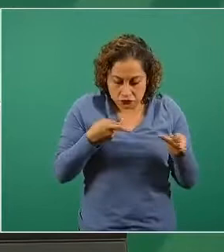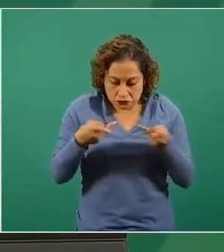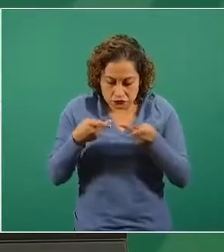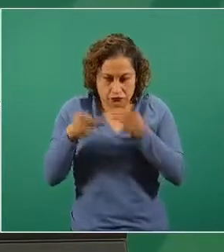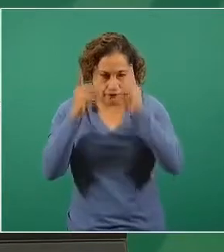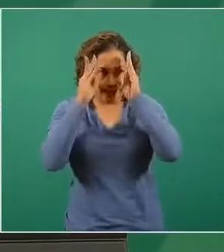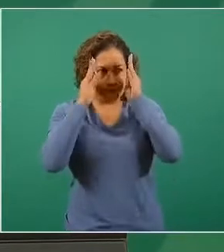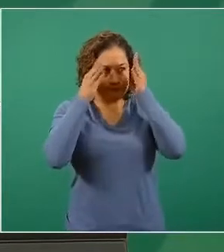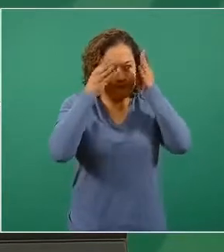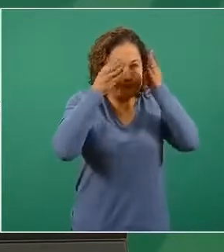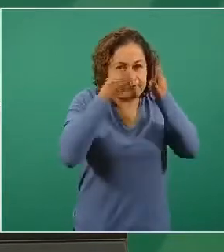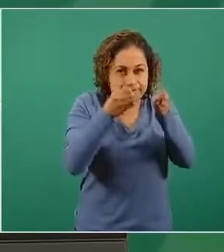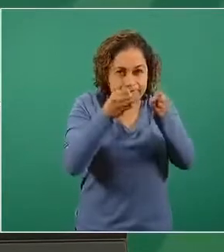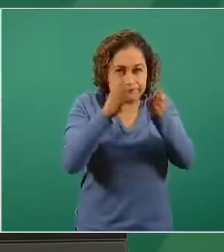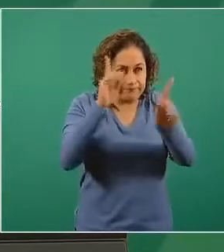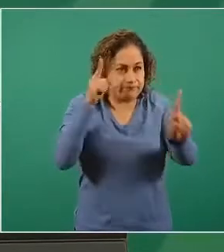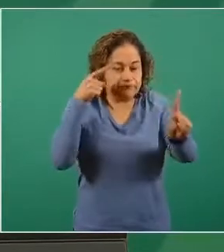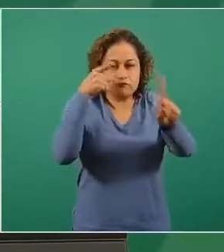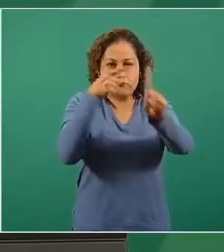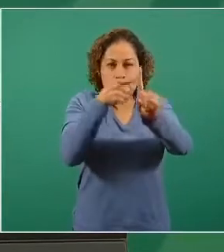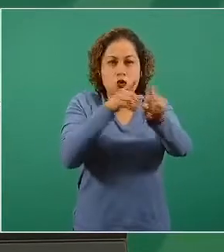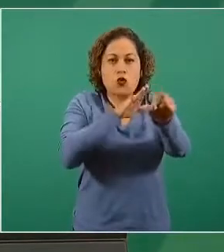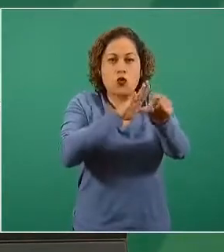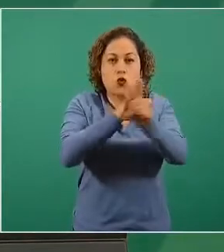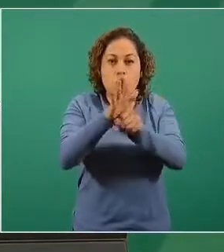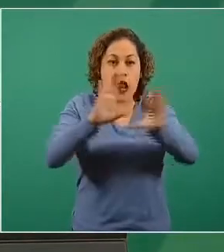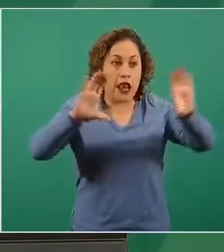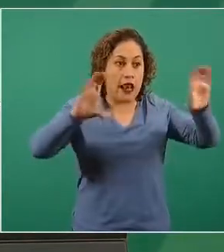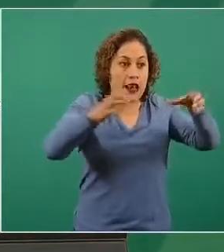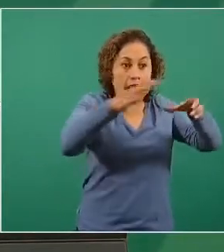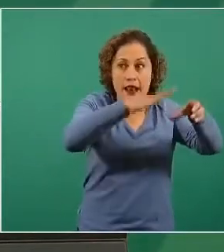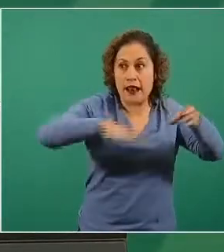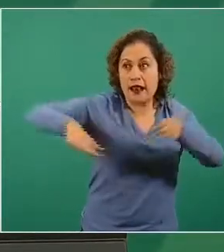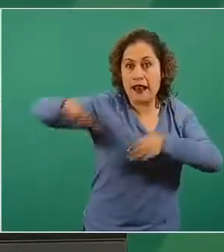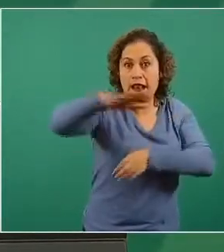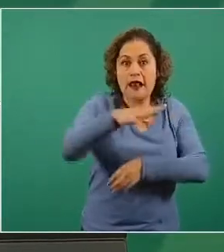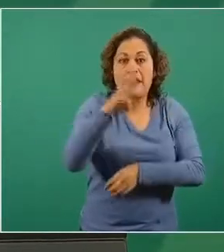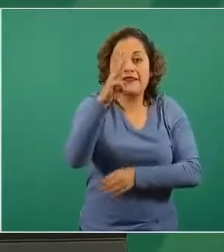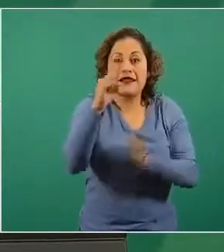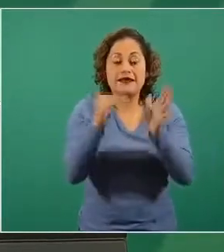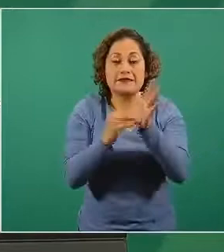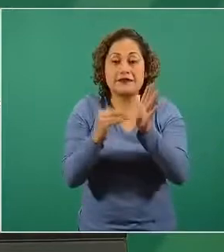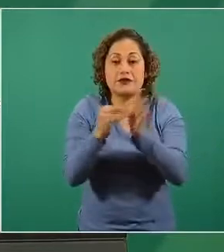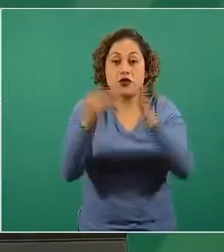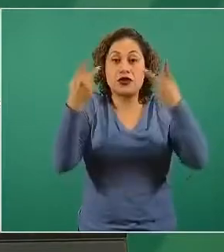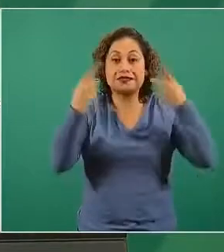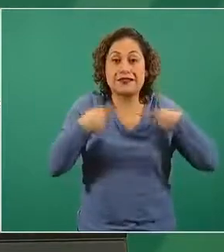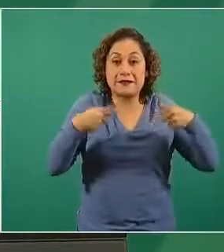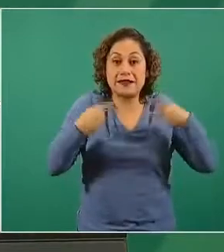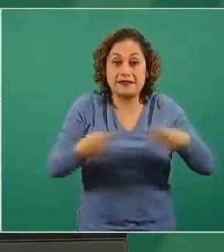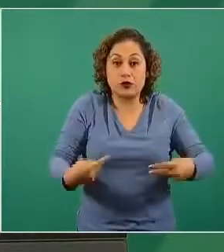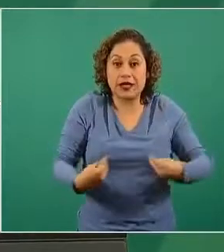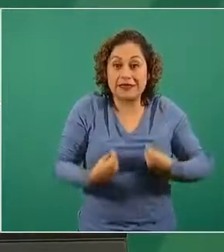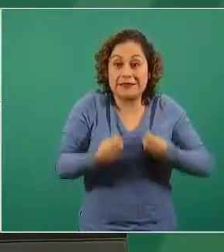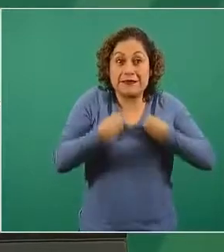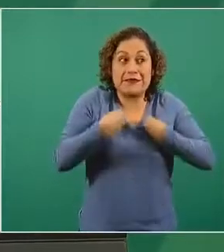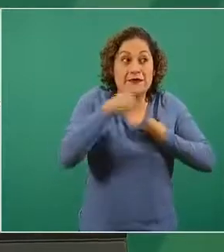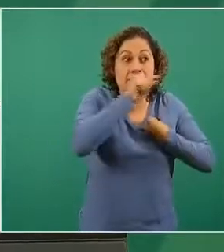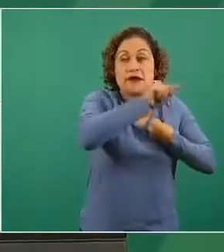en vacunar a estas 3 millones de personas adultas mayores en las zonas rurales y más